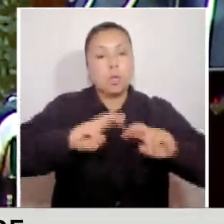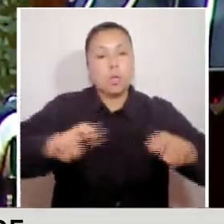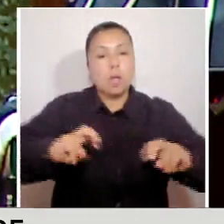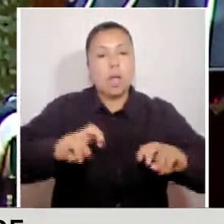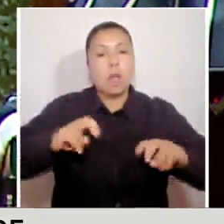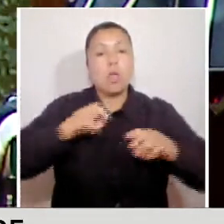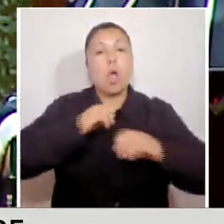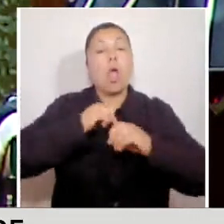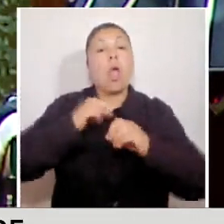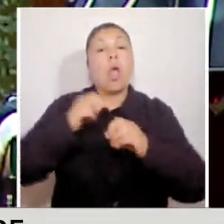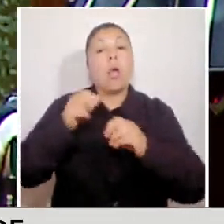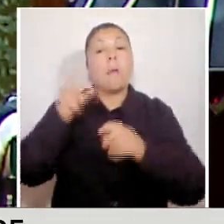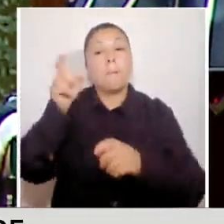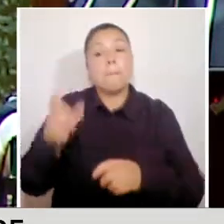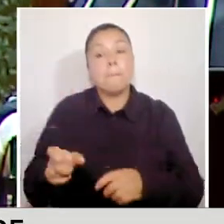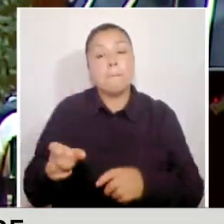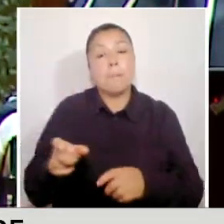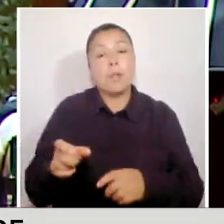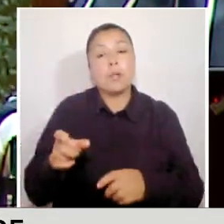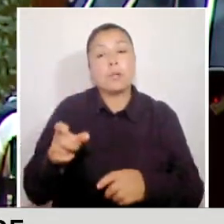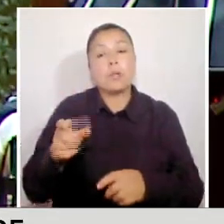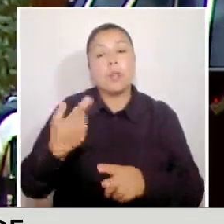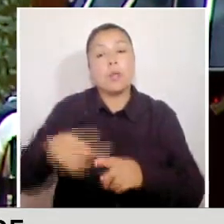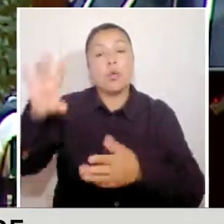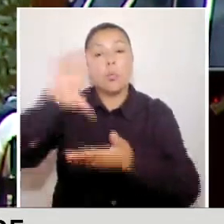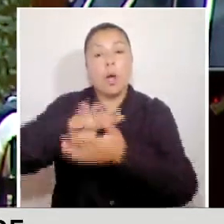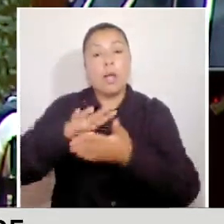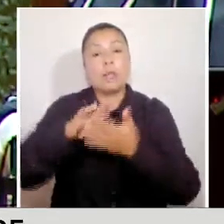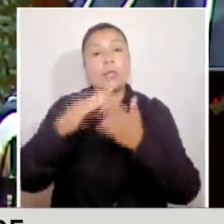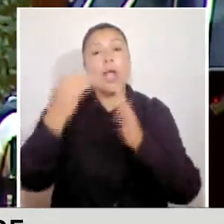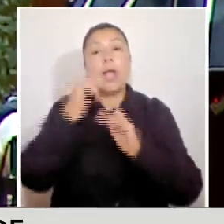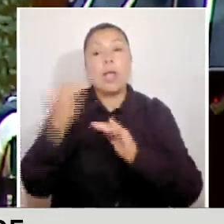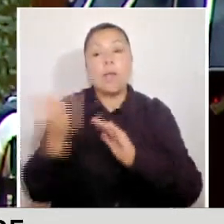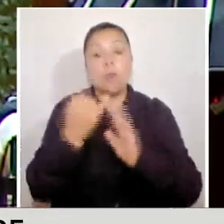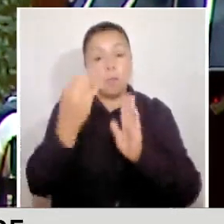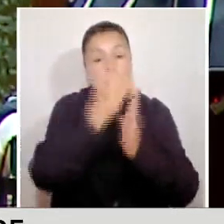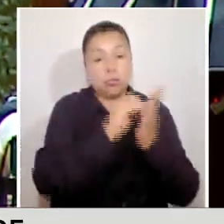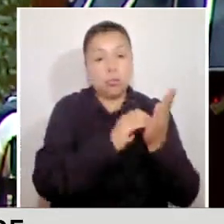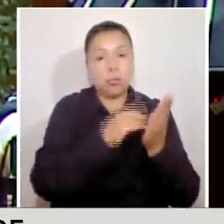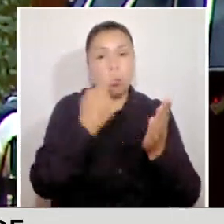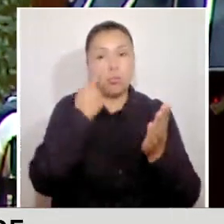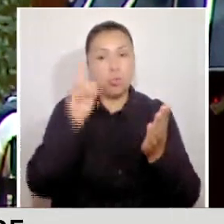personas de nacionalidad extranjera cuyos antecedentes criminales son